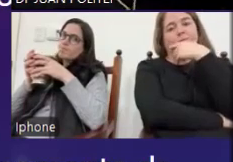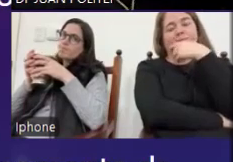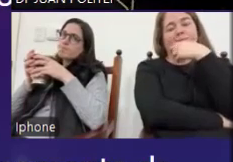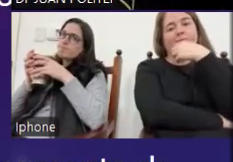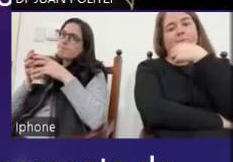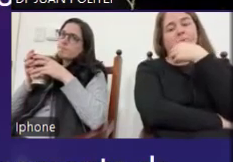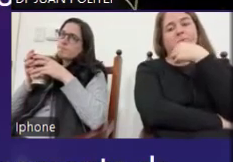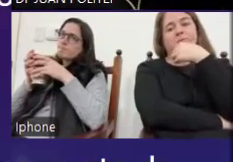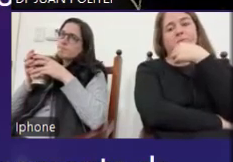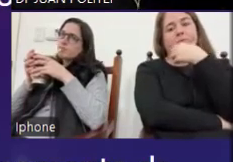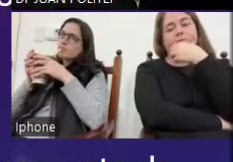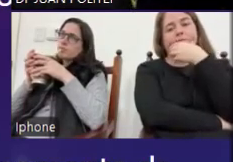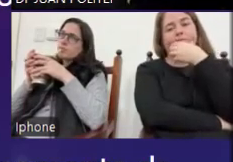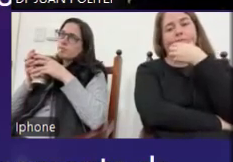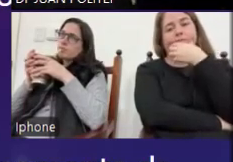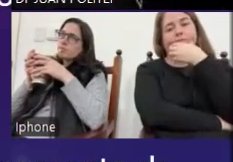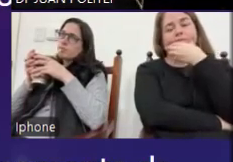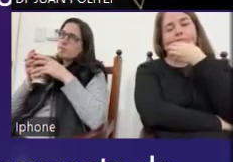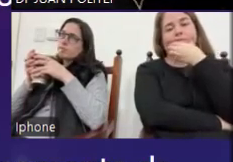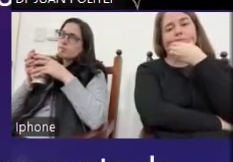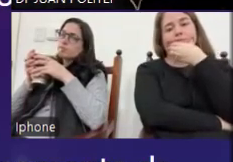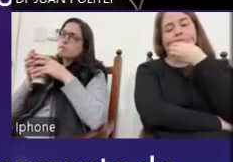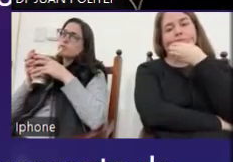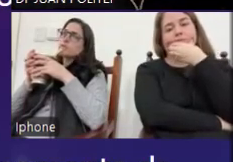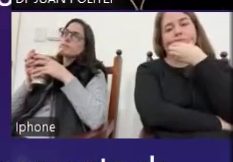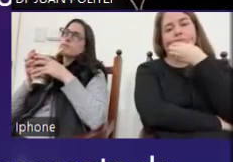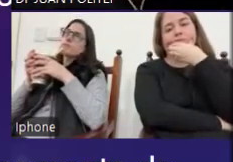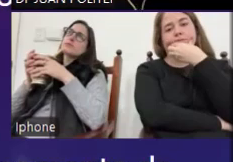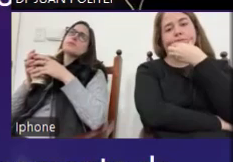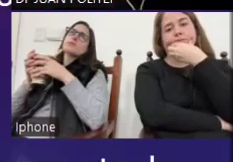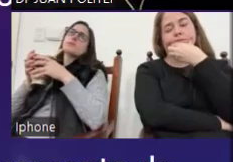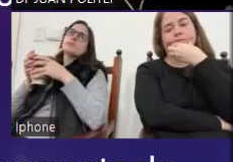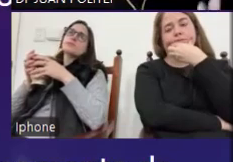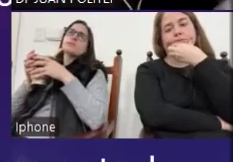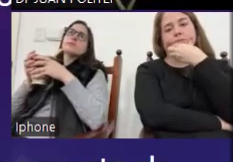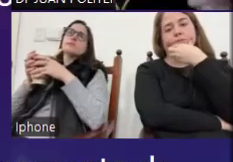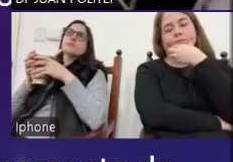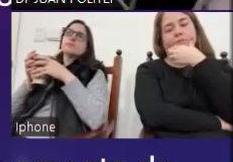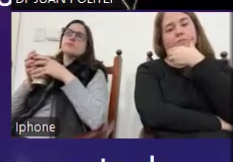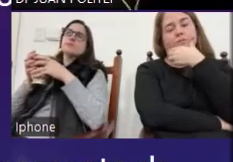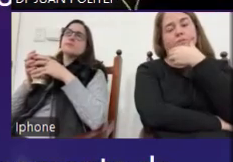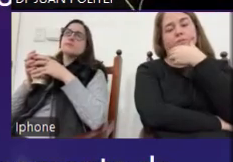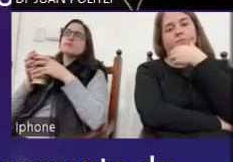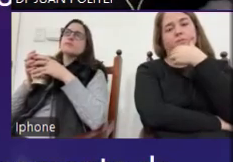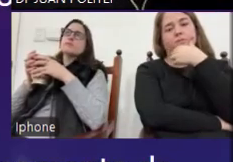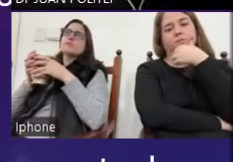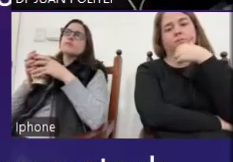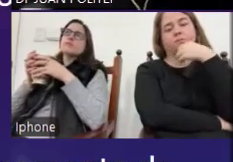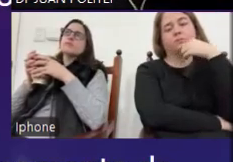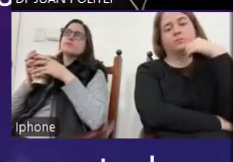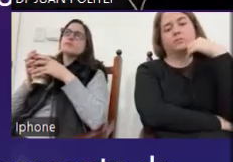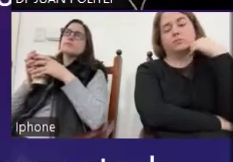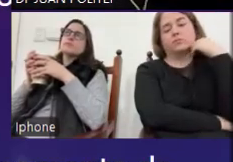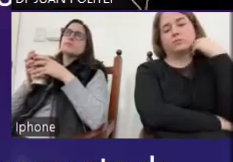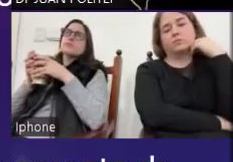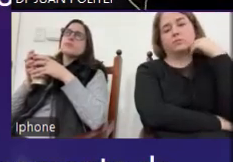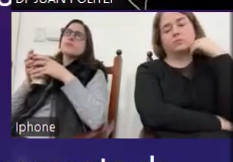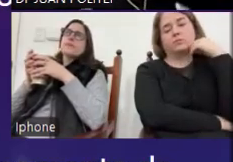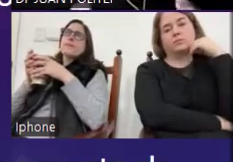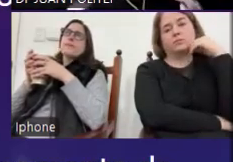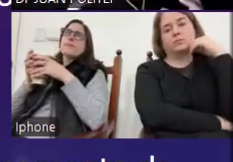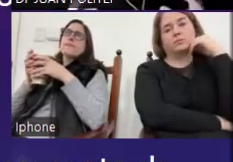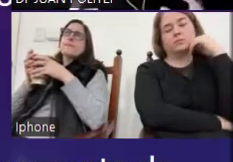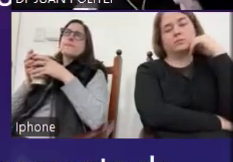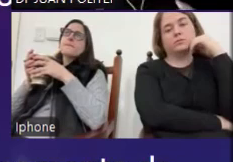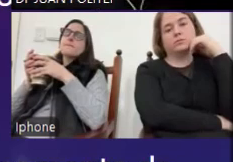no tiene que generar un conflicto en el trabajo o en el colegio, si es un paciente, o en la facultad o lo que sea. Juan,